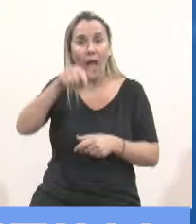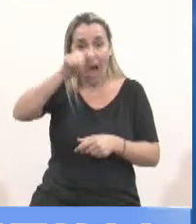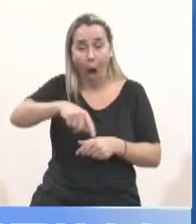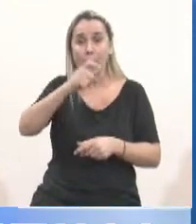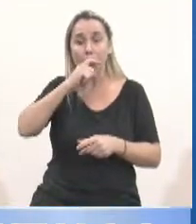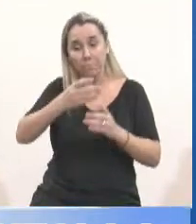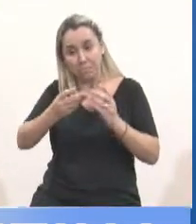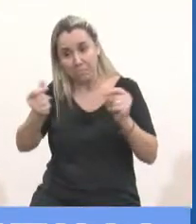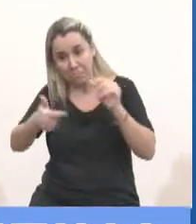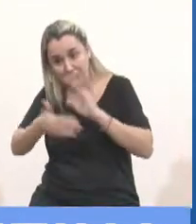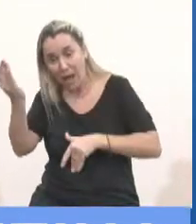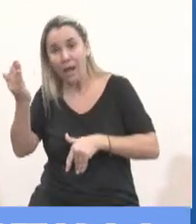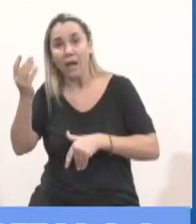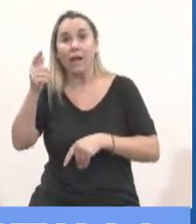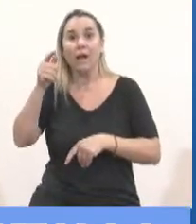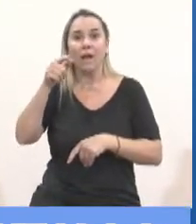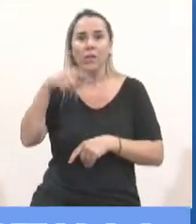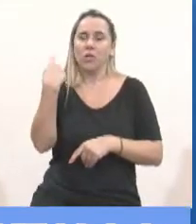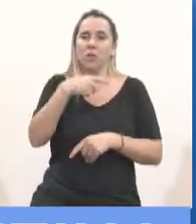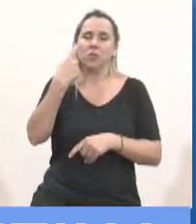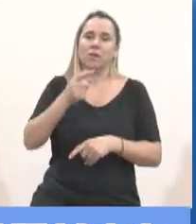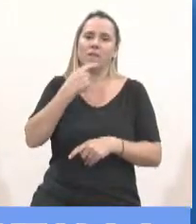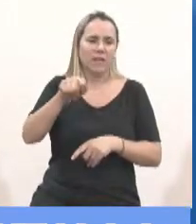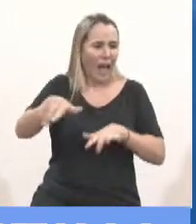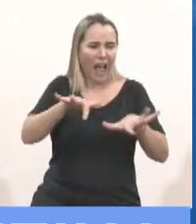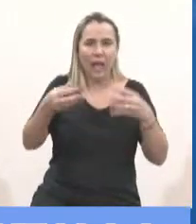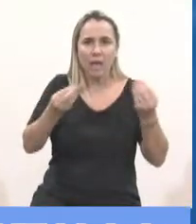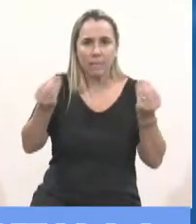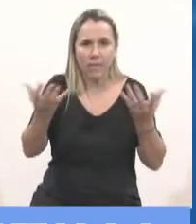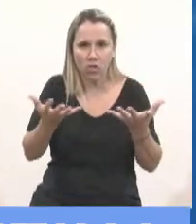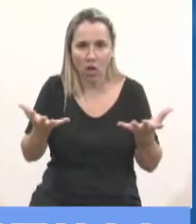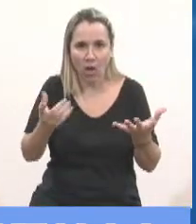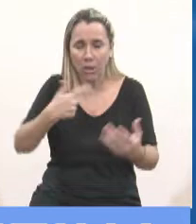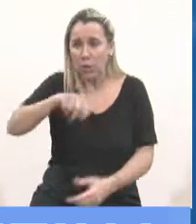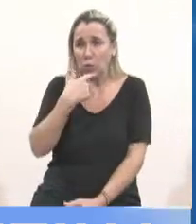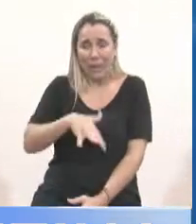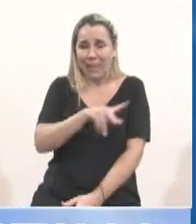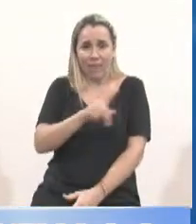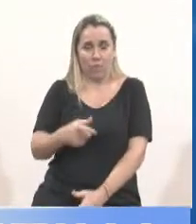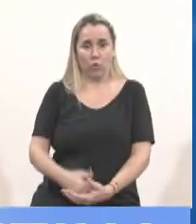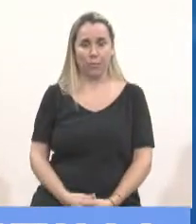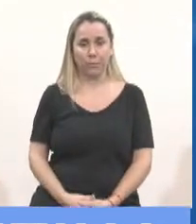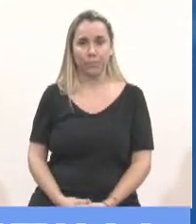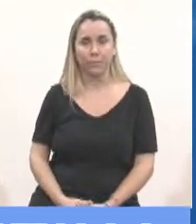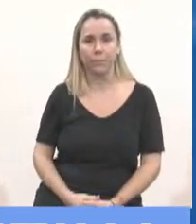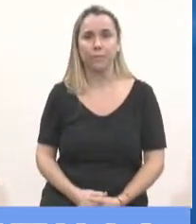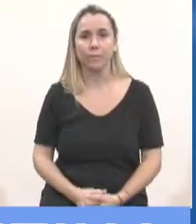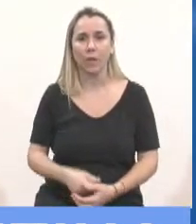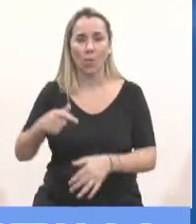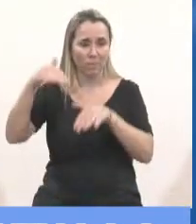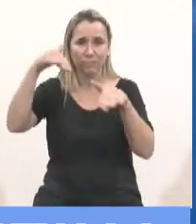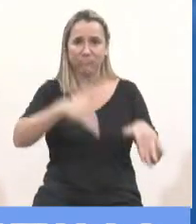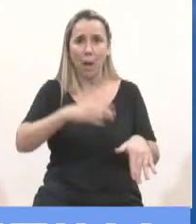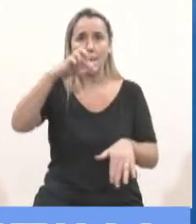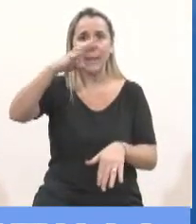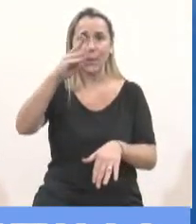Macri y tenemos que decir qué pasó acá. Esta es la parte que nosotros no entendemos. Una caída del